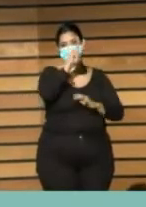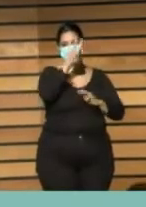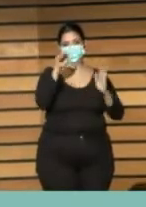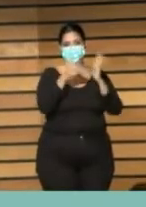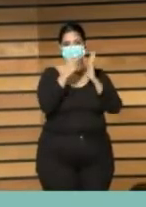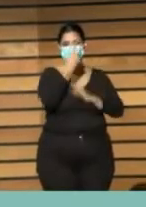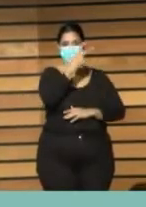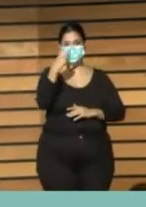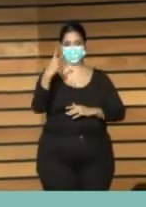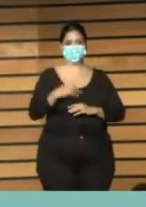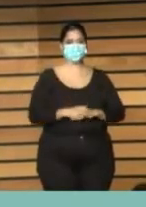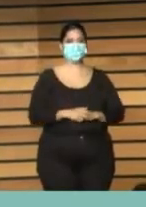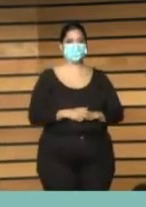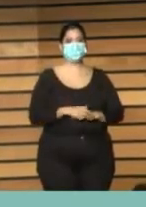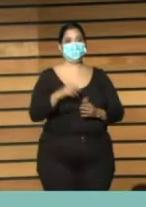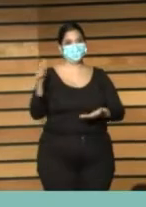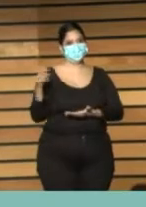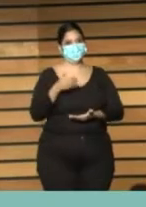Bueno, le doy la palabra a Óscar.